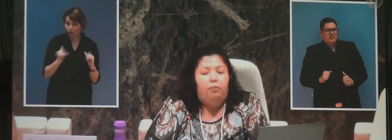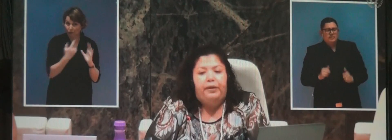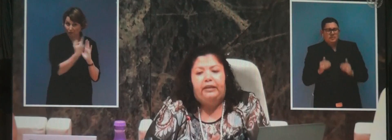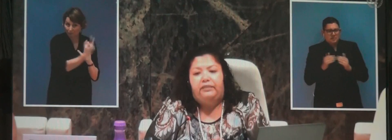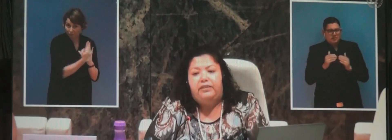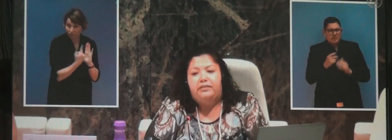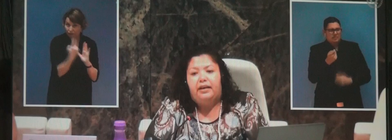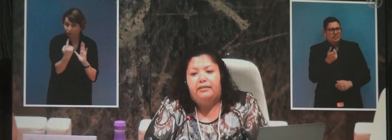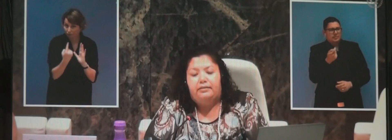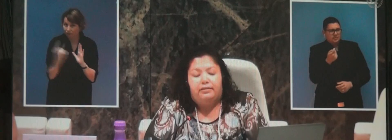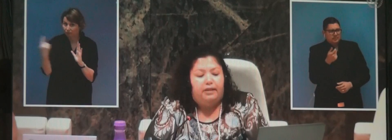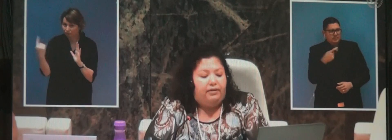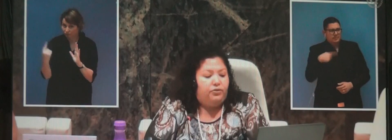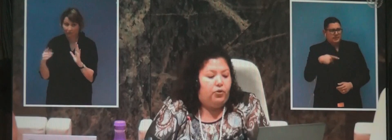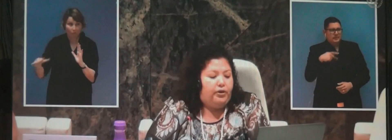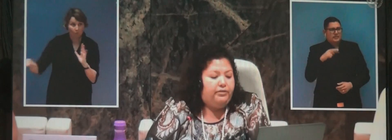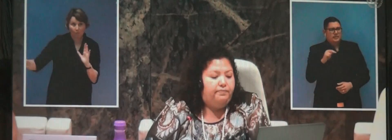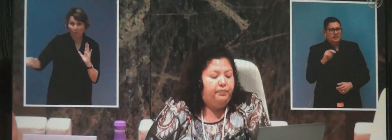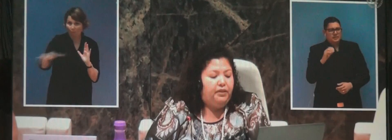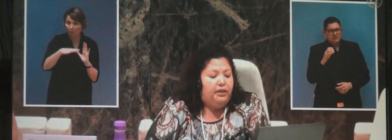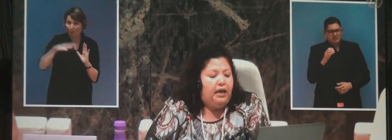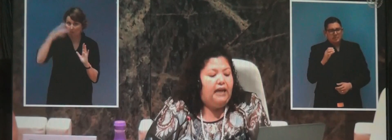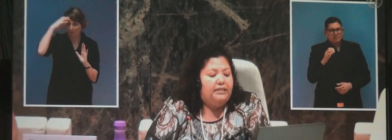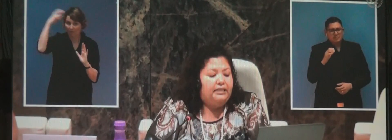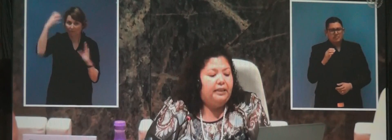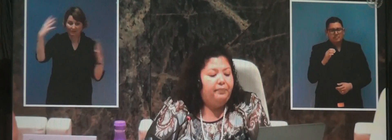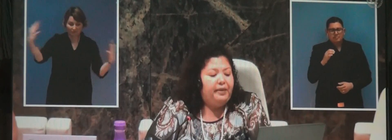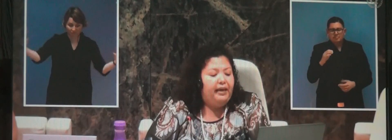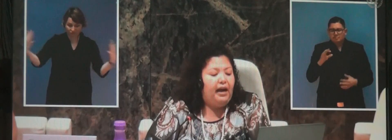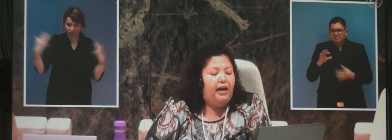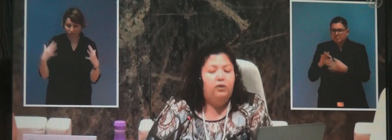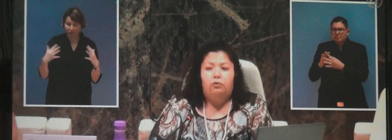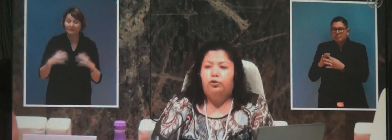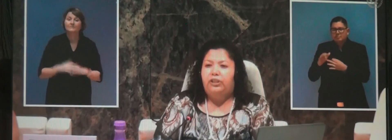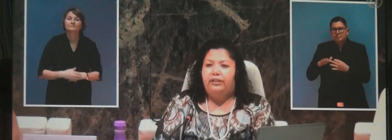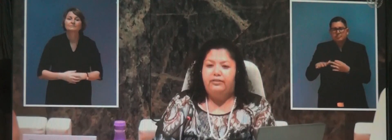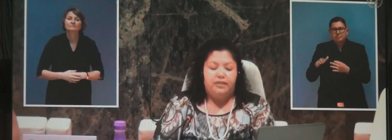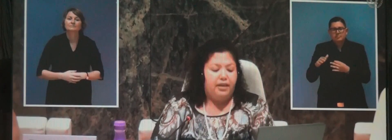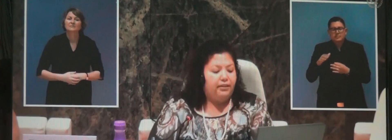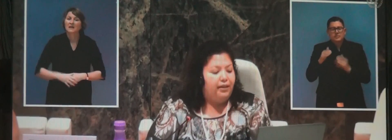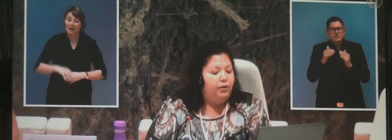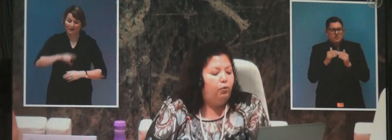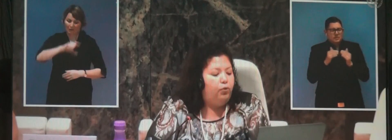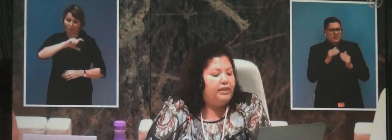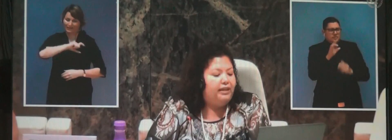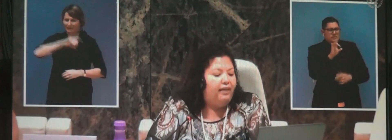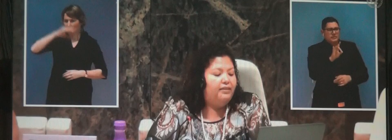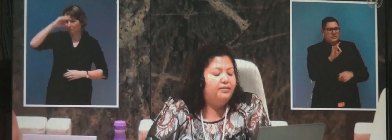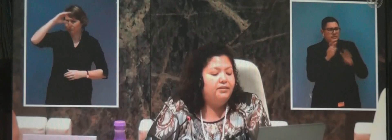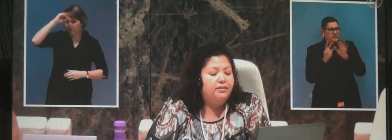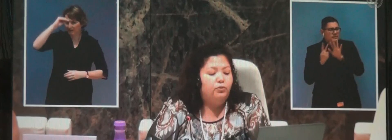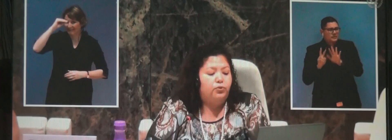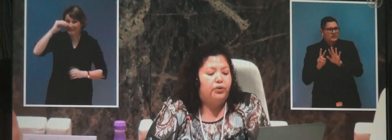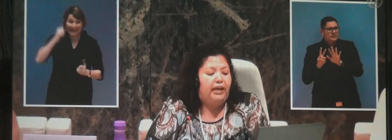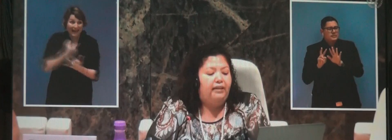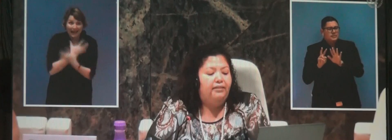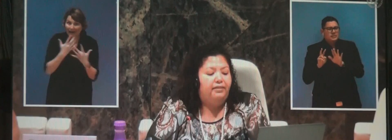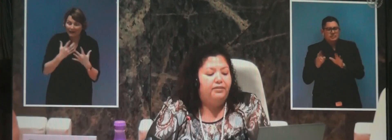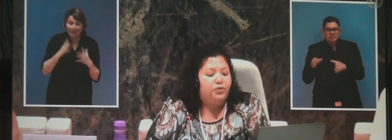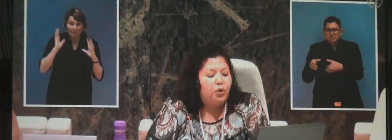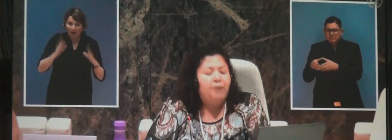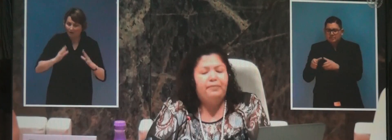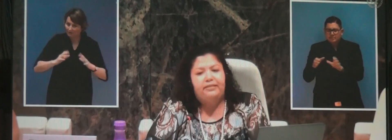quien operativiza estas acciones. Así también hay 87 unidades